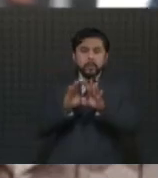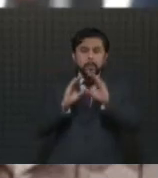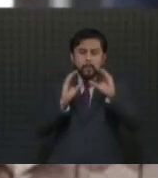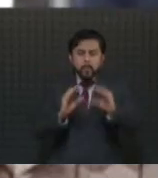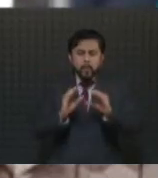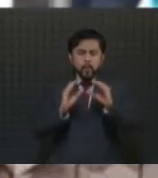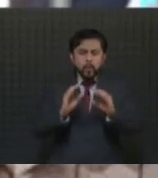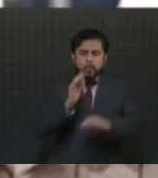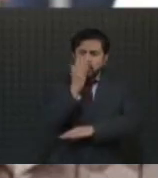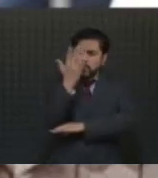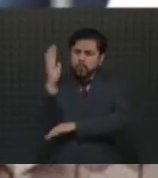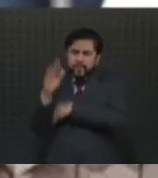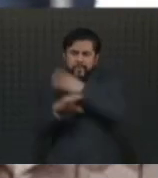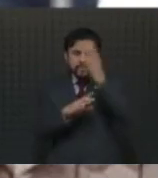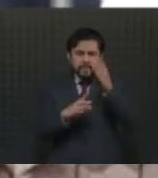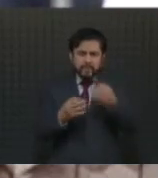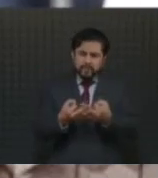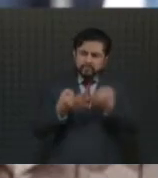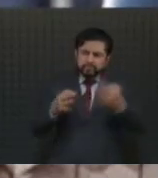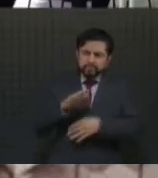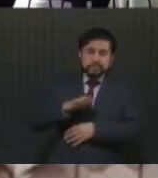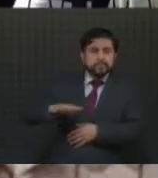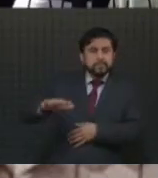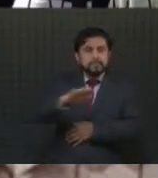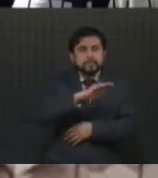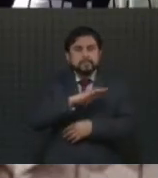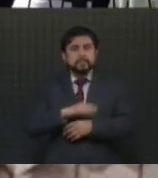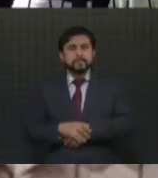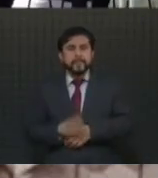de voltear a aprender. Muchas gracias.